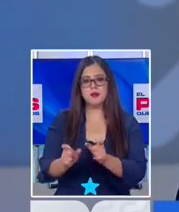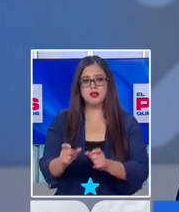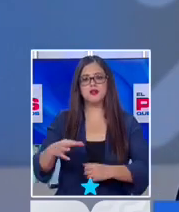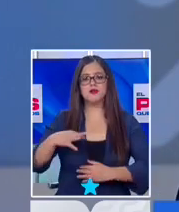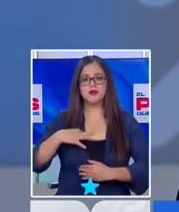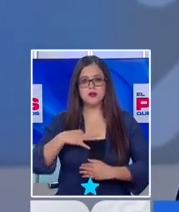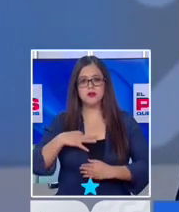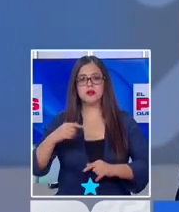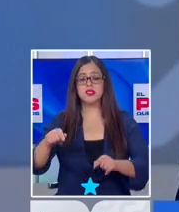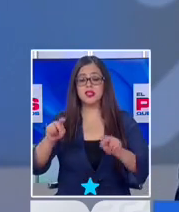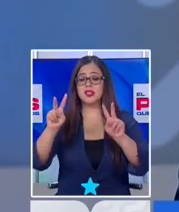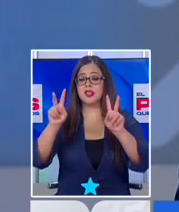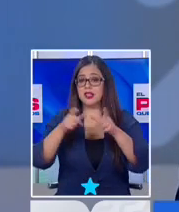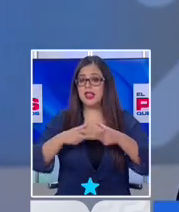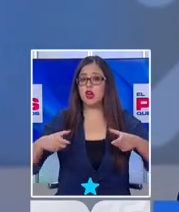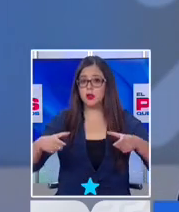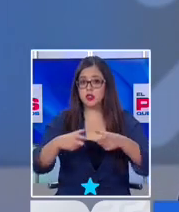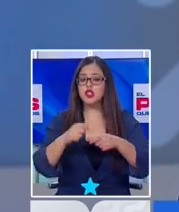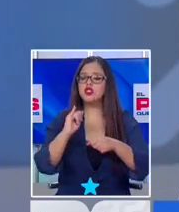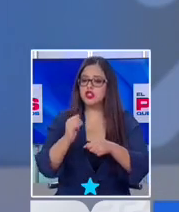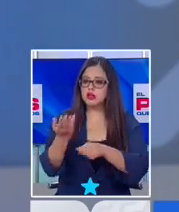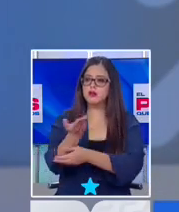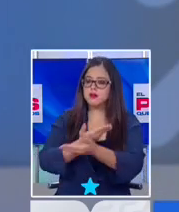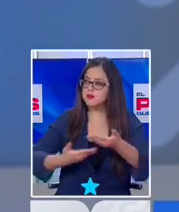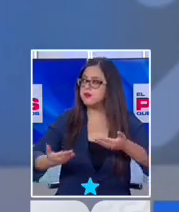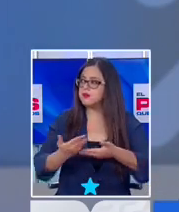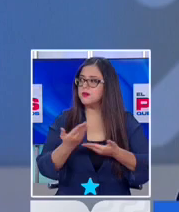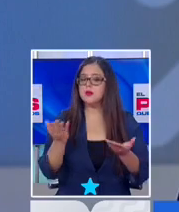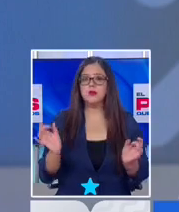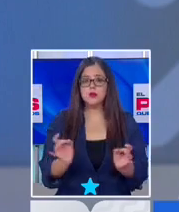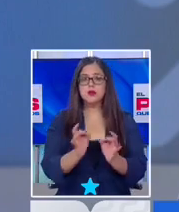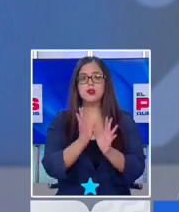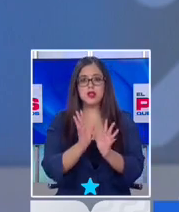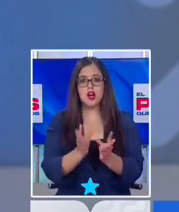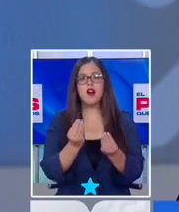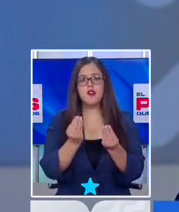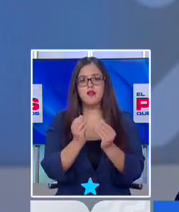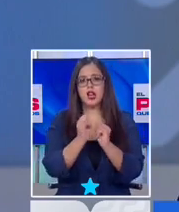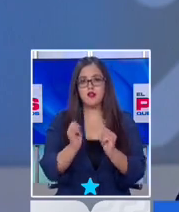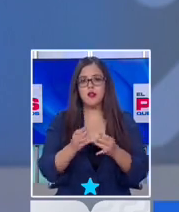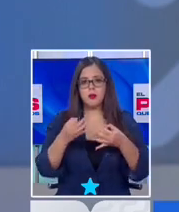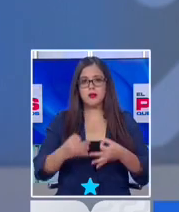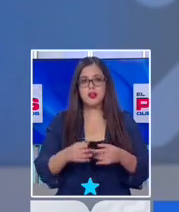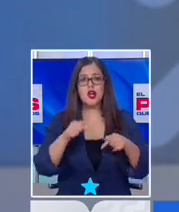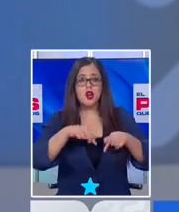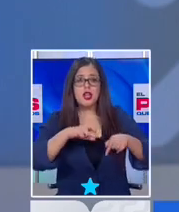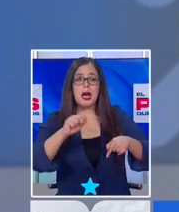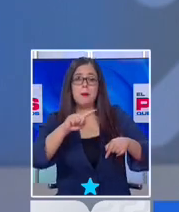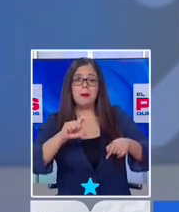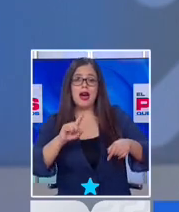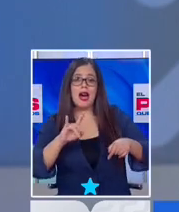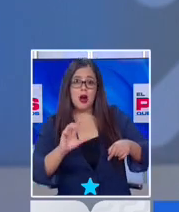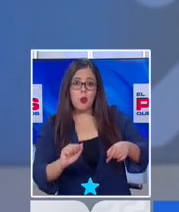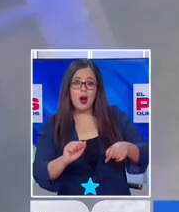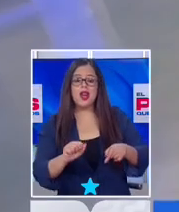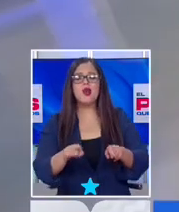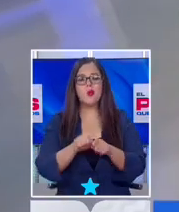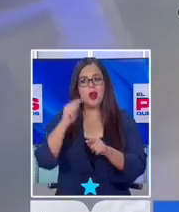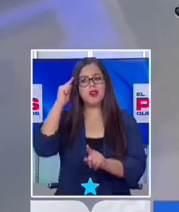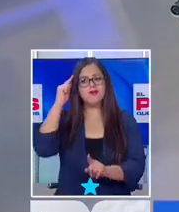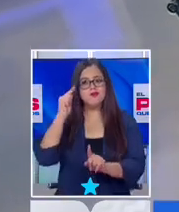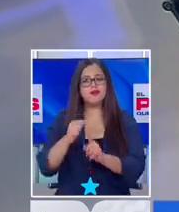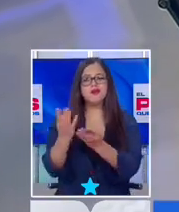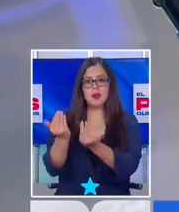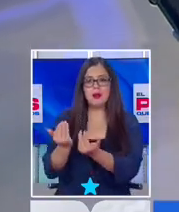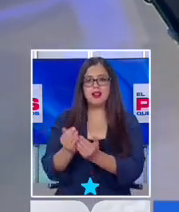ciudadanía de que la comisión se están escuchando y creo que vamos a tener buen camino en esta pascua de resurrección vamos por la esperanza de todas maneras